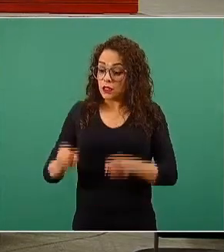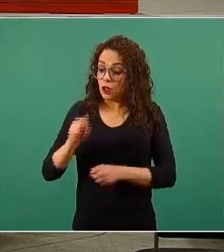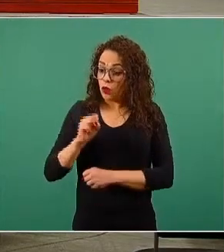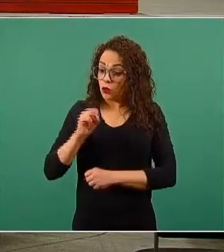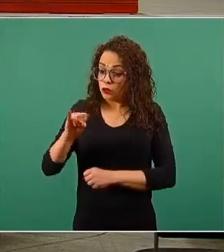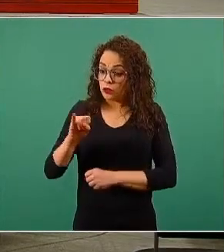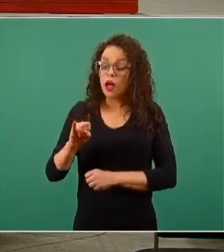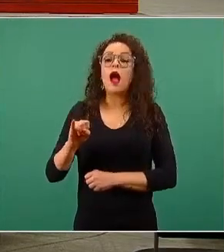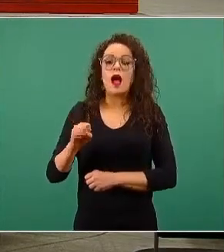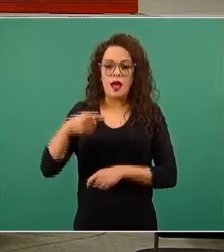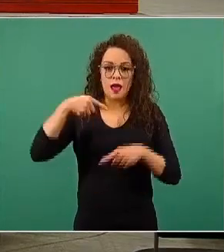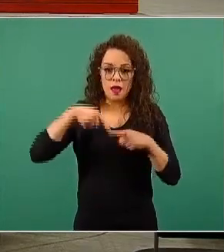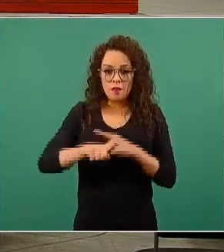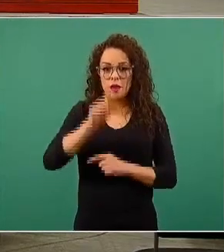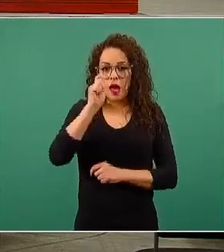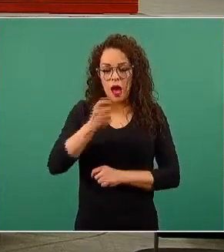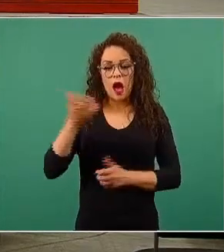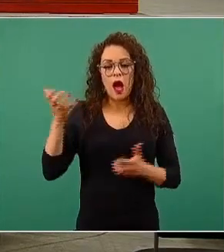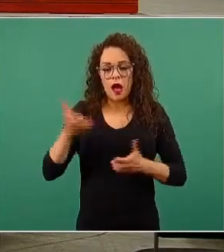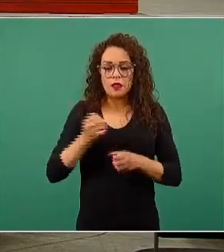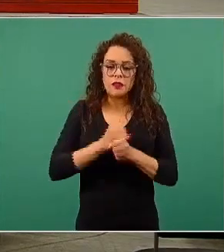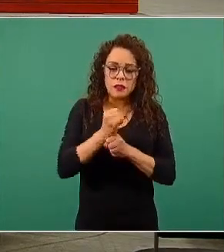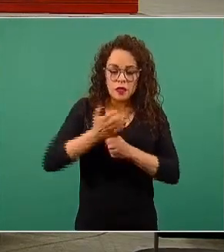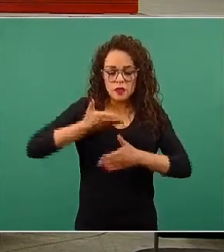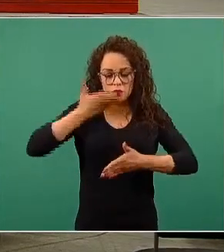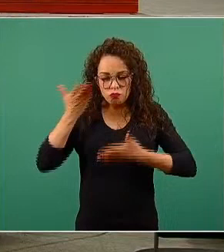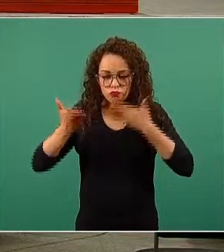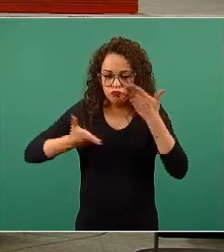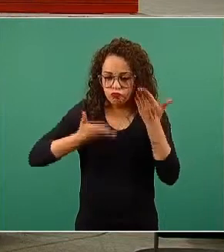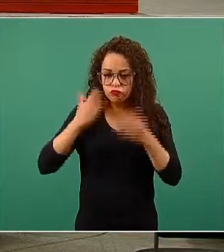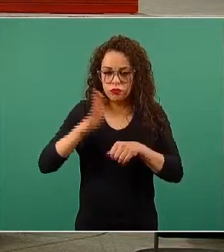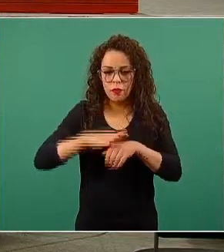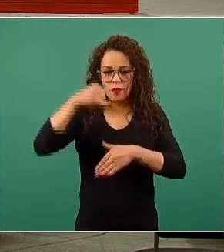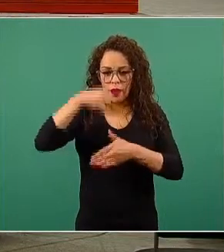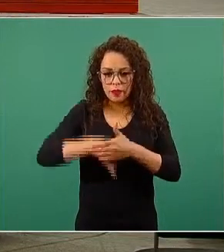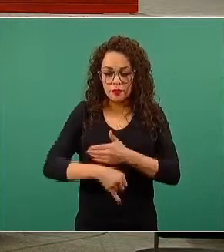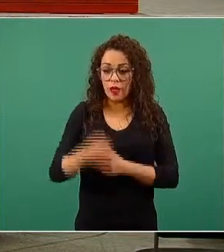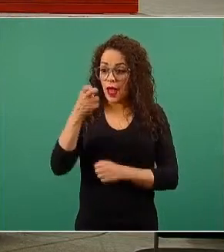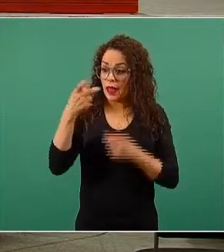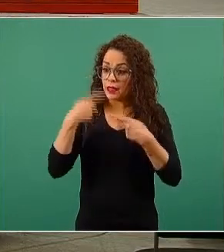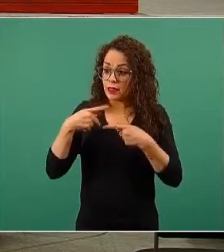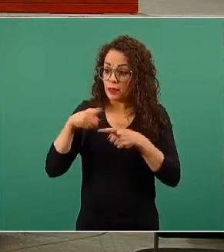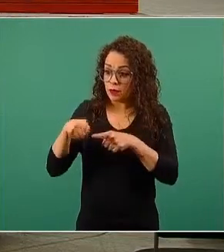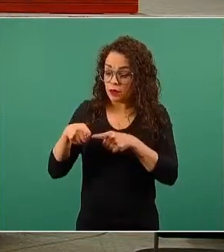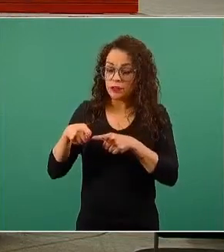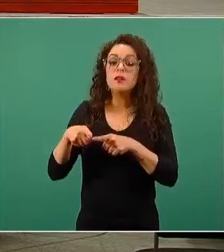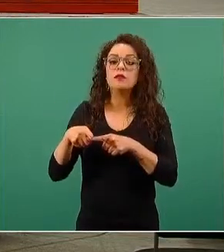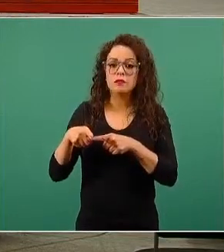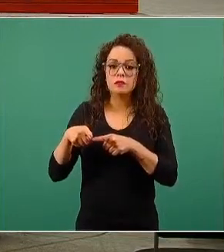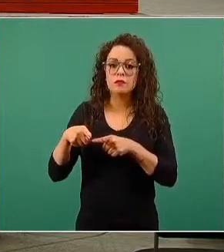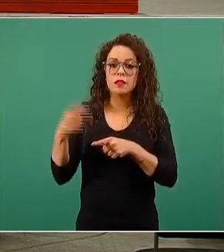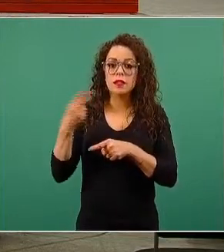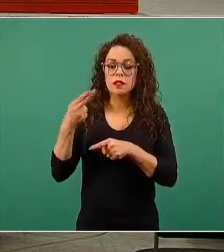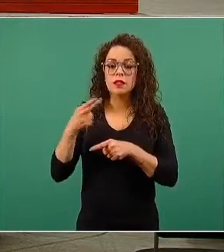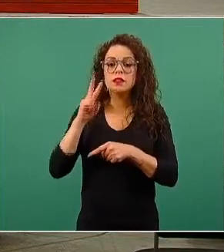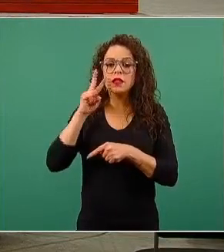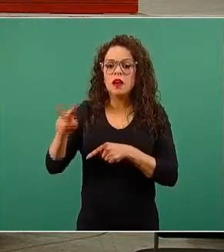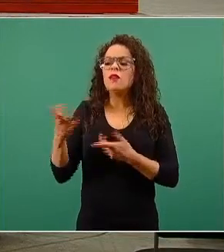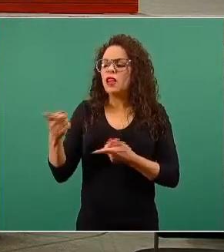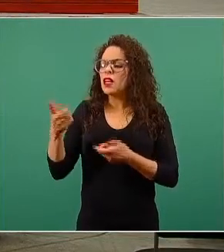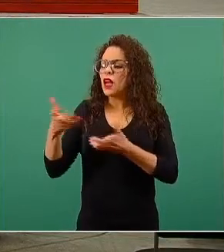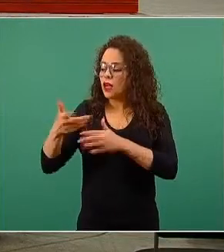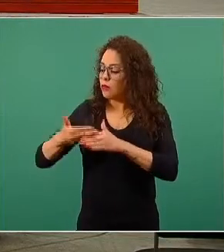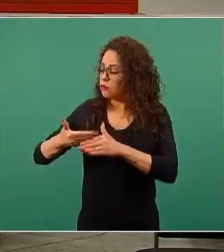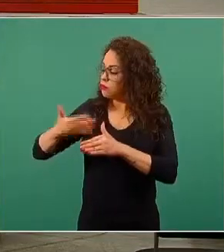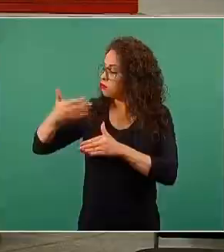hace el estudio de brote, se hace un estudio, una investigación, y nos fuimos de esa persona, nos fuimos hacia atrás para saber el origen